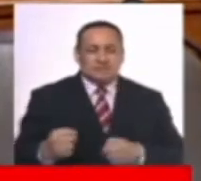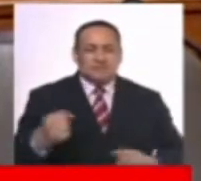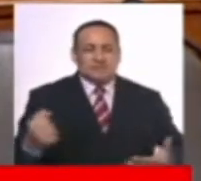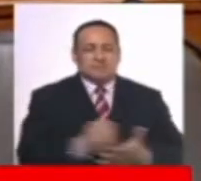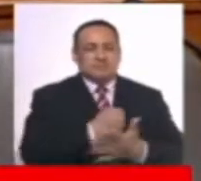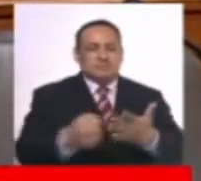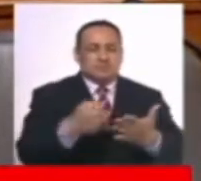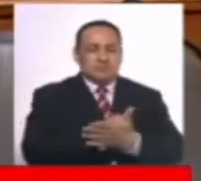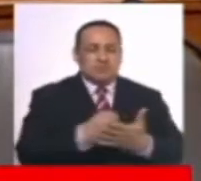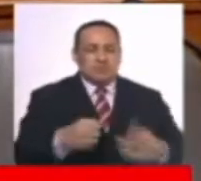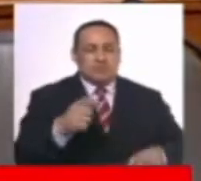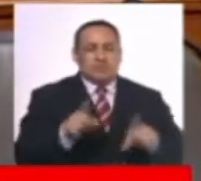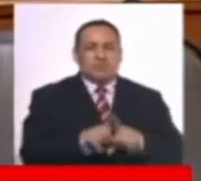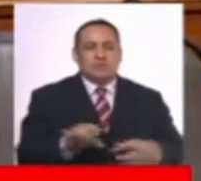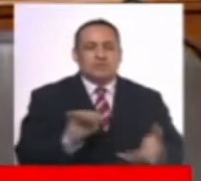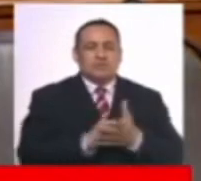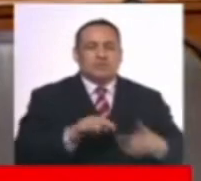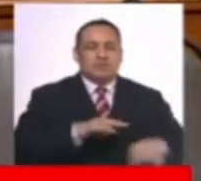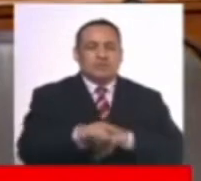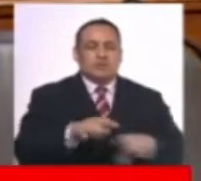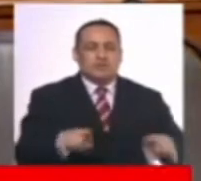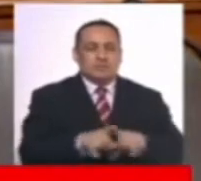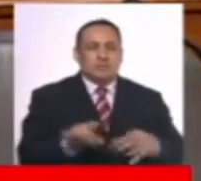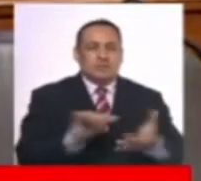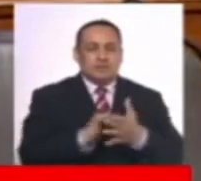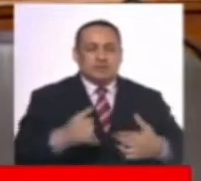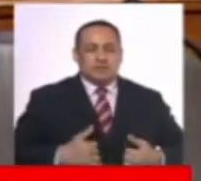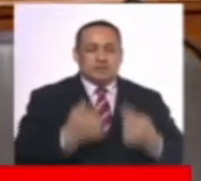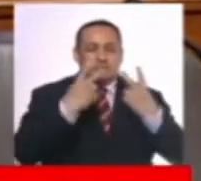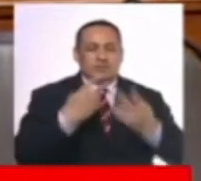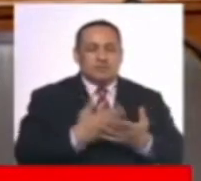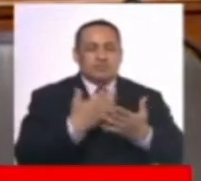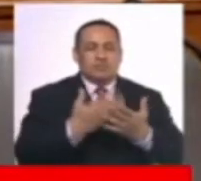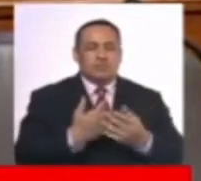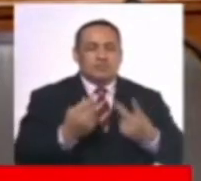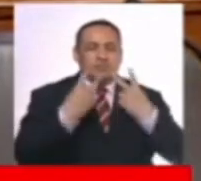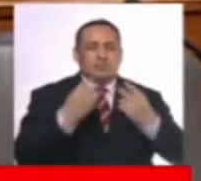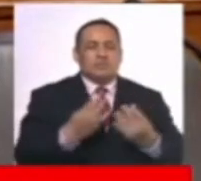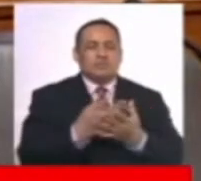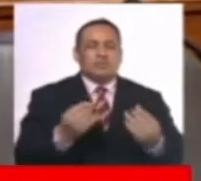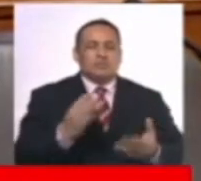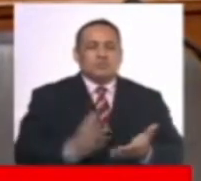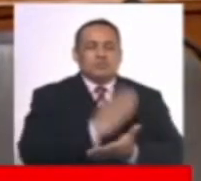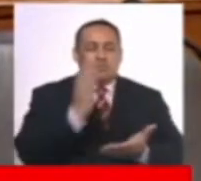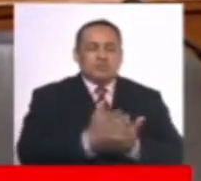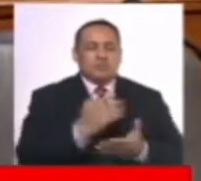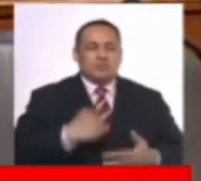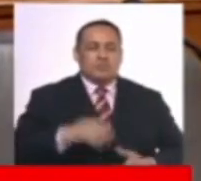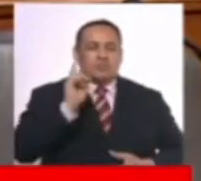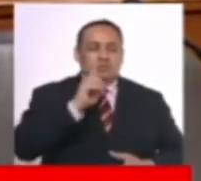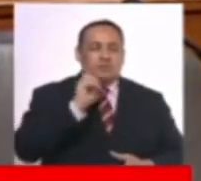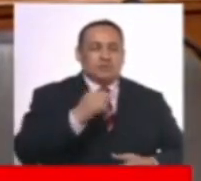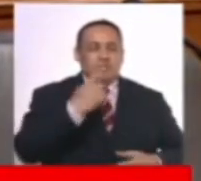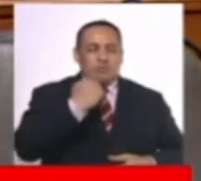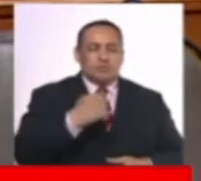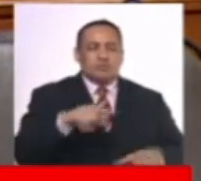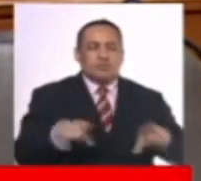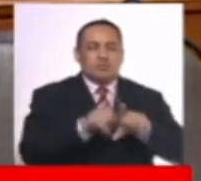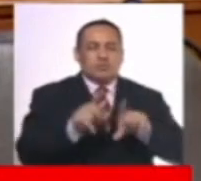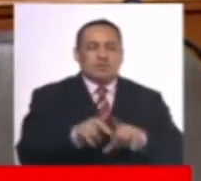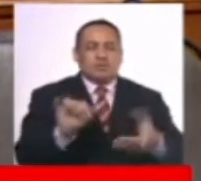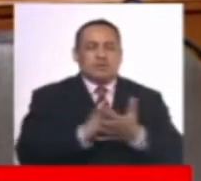violencia. Con sus patrañas, ustedes viven inventando fantasías, mintiendo a diestra y